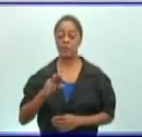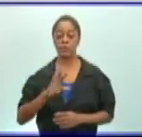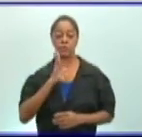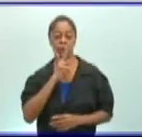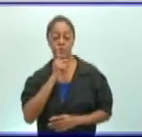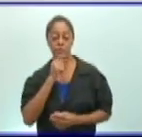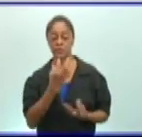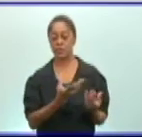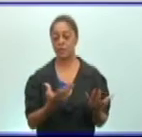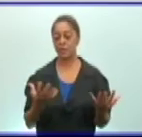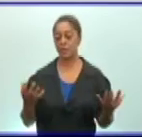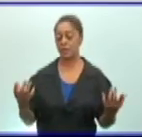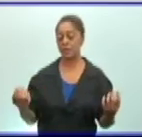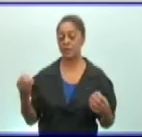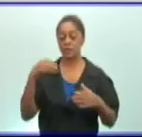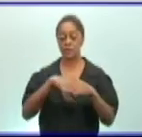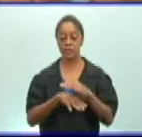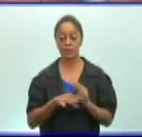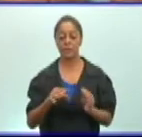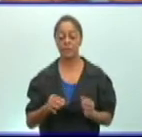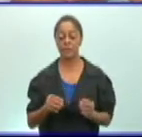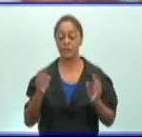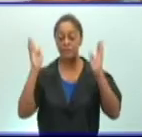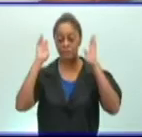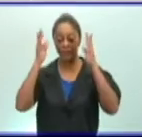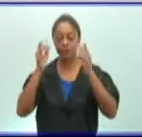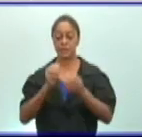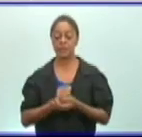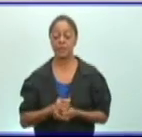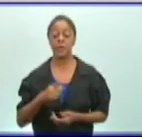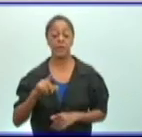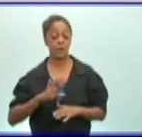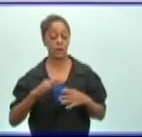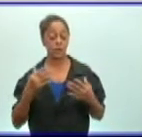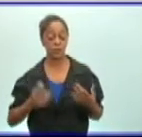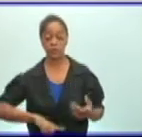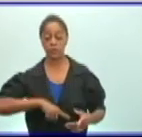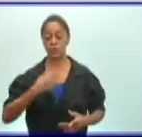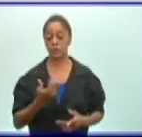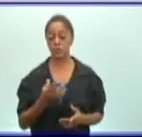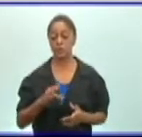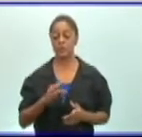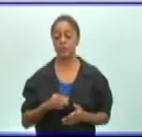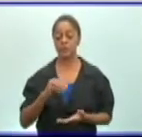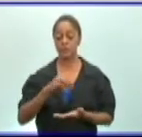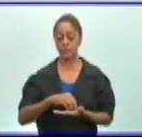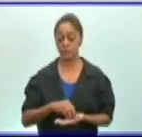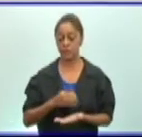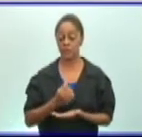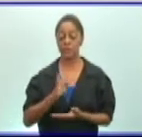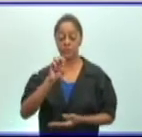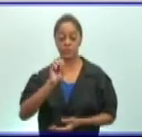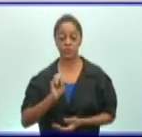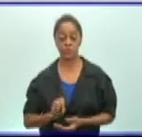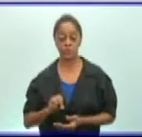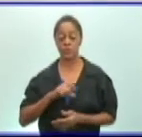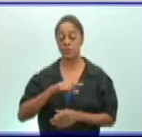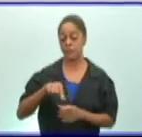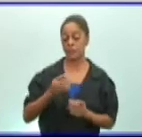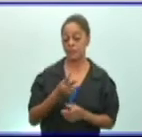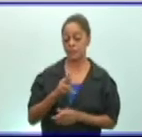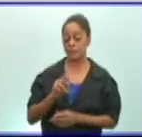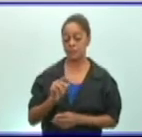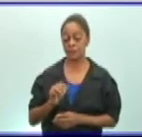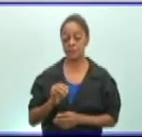jardines y almacenes para el legendario rey Minos. En cuanto a la cultura micénica, situada en el centro y sur de la península griega,